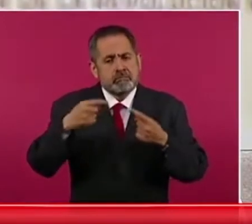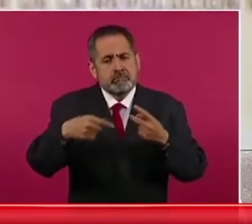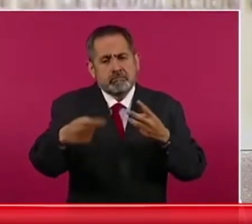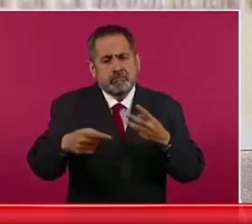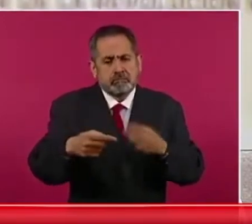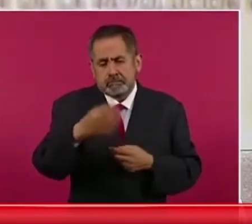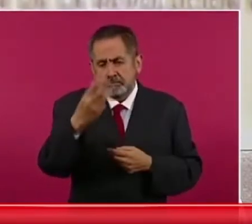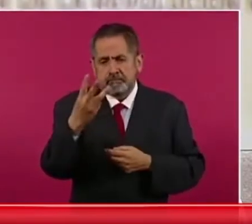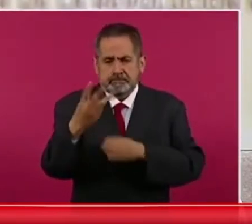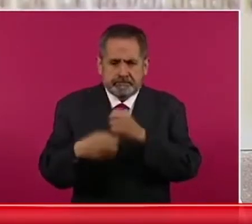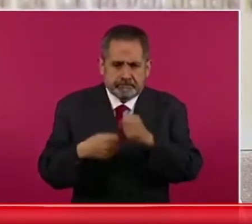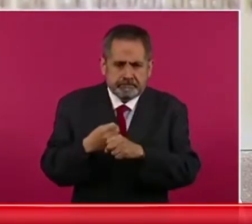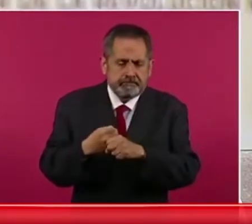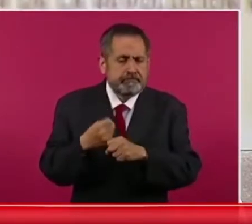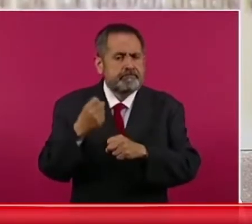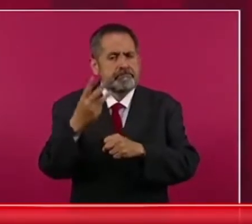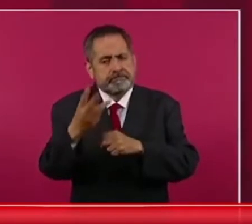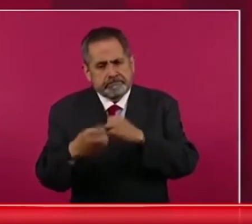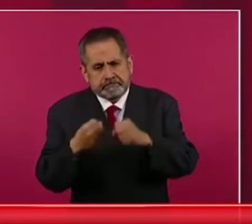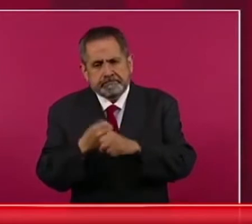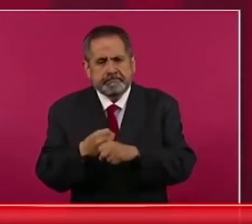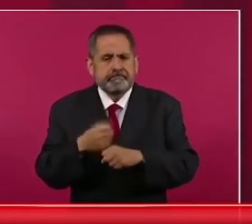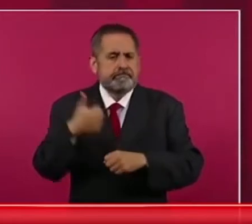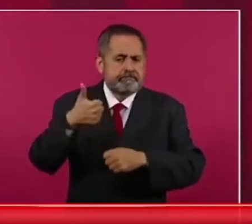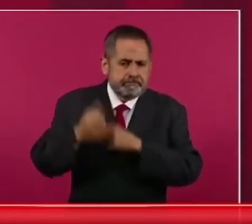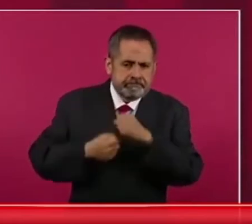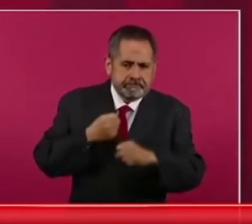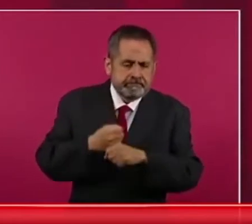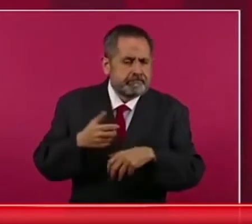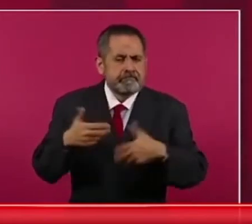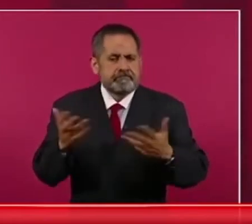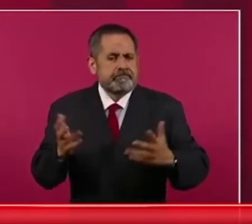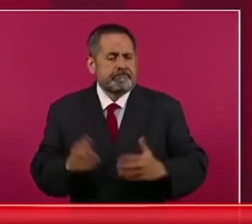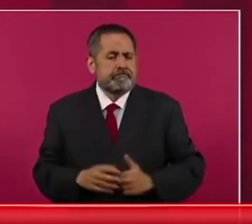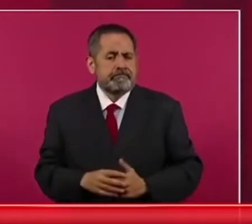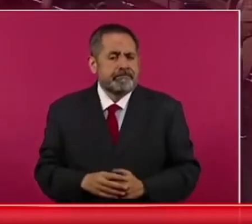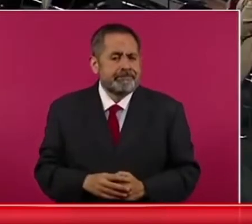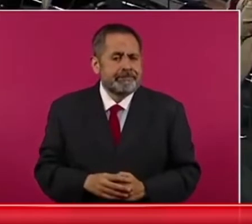¿Cada 3 años? ¿Cada 6 años?